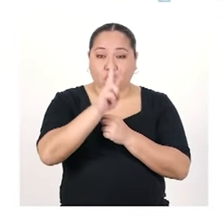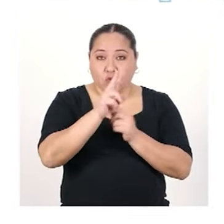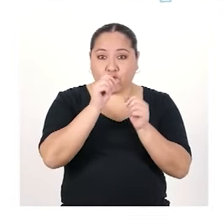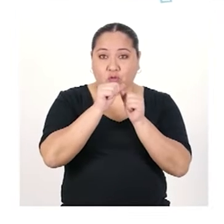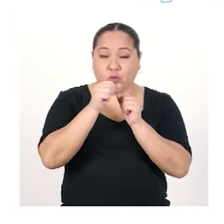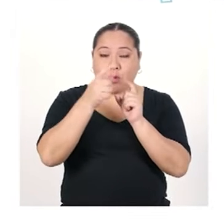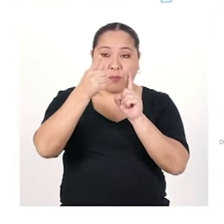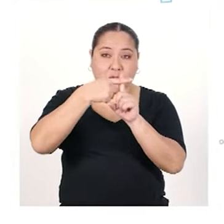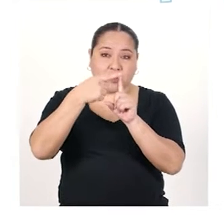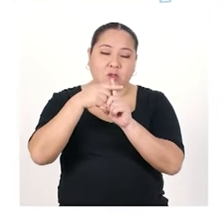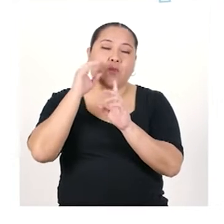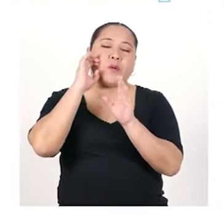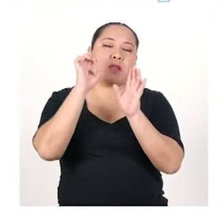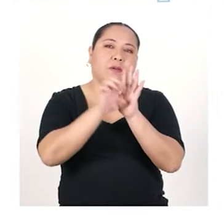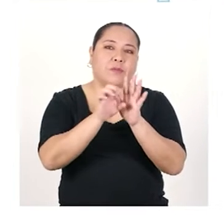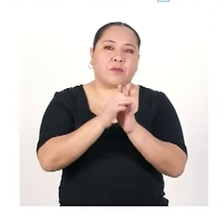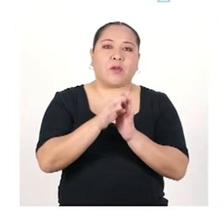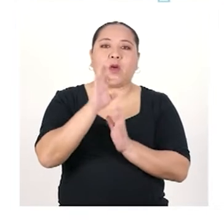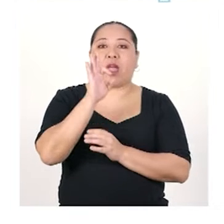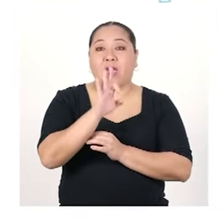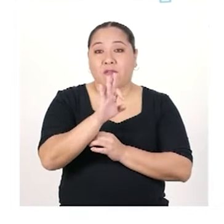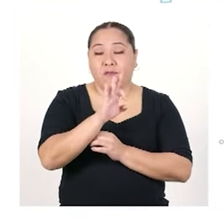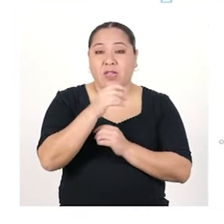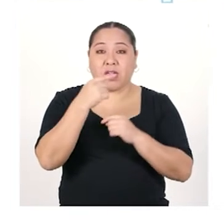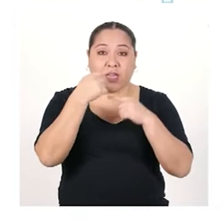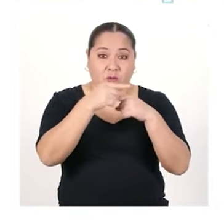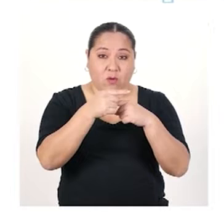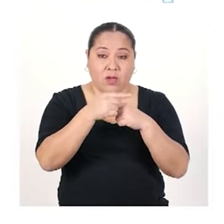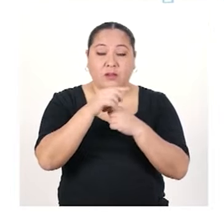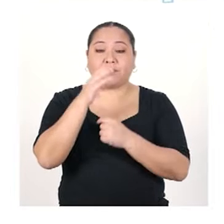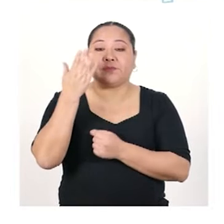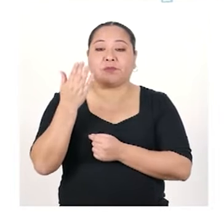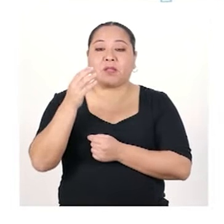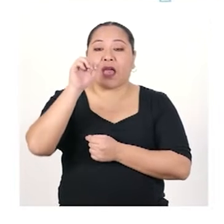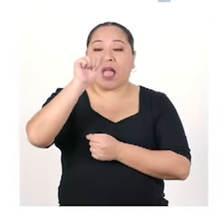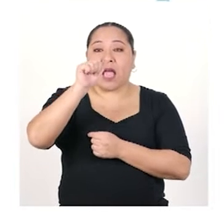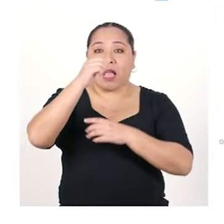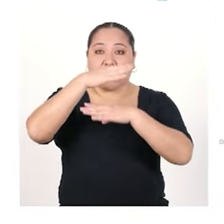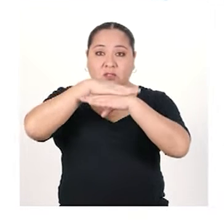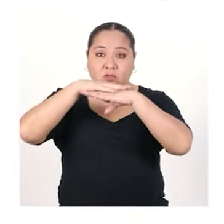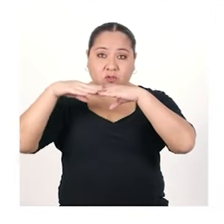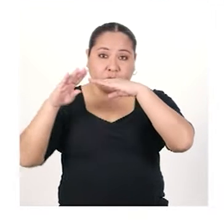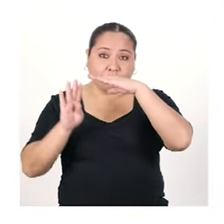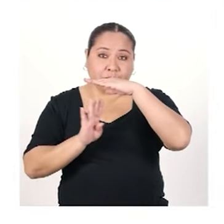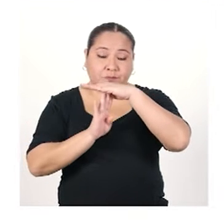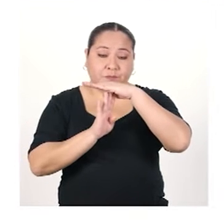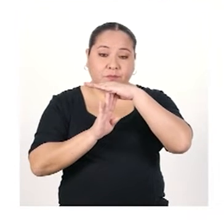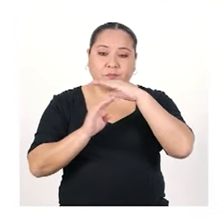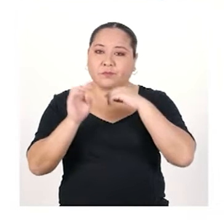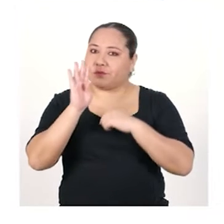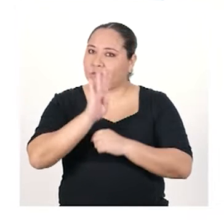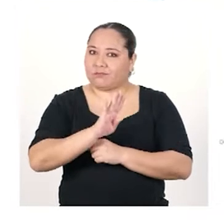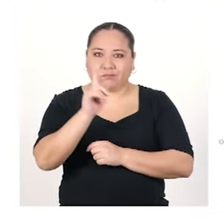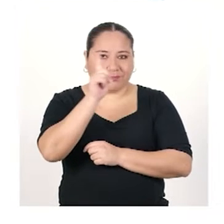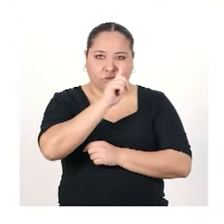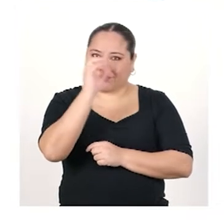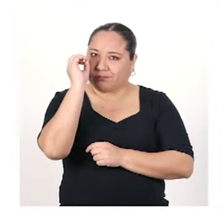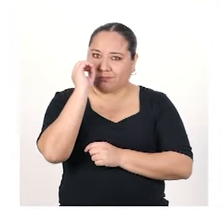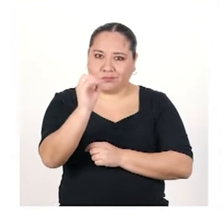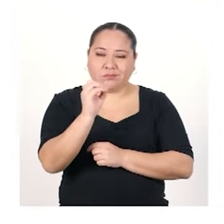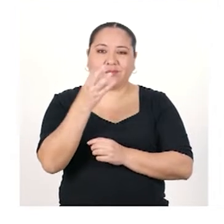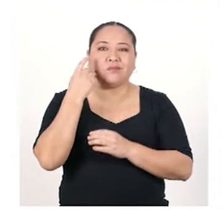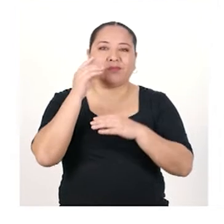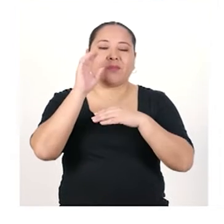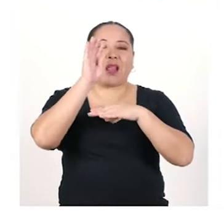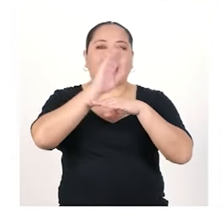positivos, es decir, sea f una fracción igual a a sobre b, donde b no puede ser 0, dado que